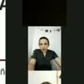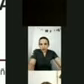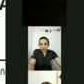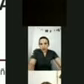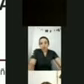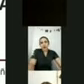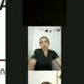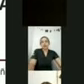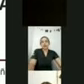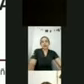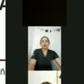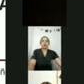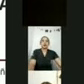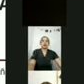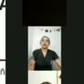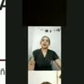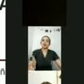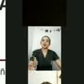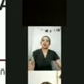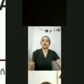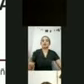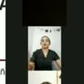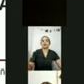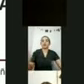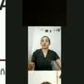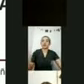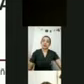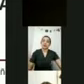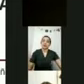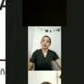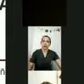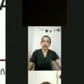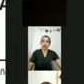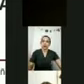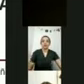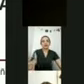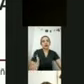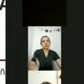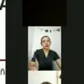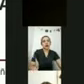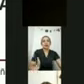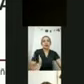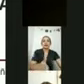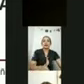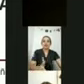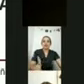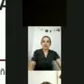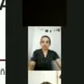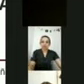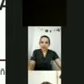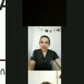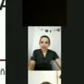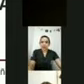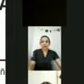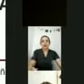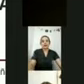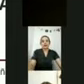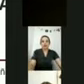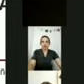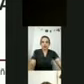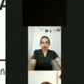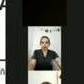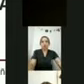principios lingüísticos, que por ejemplo, el texto es, las letras son alfabéticas, el texto va de derecha hacia izquierda,